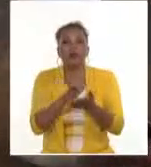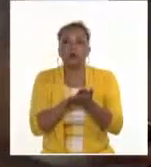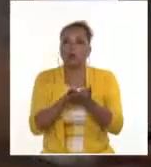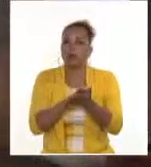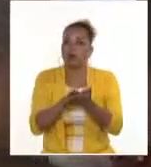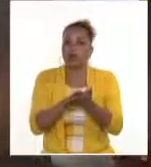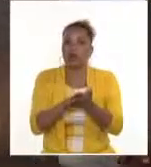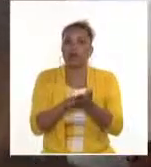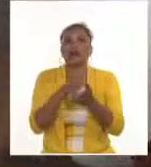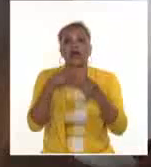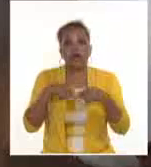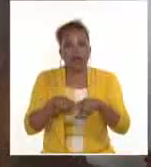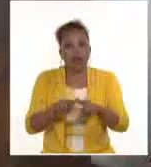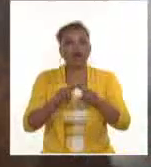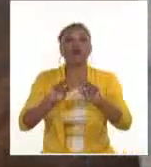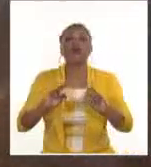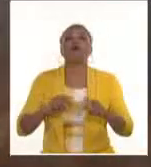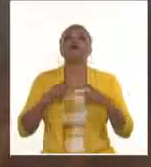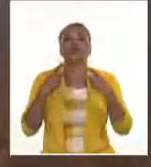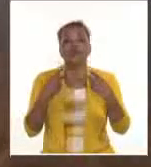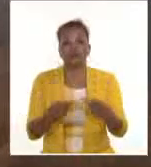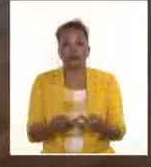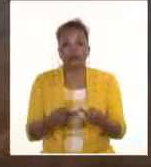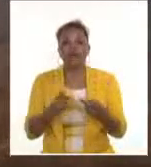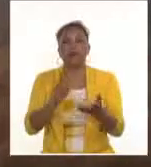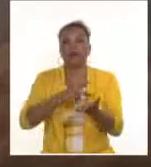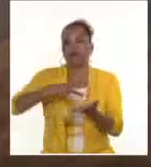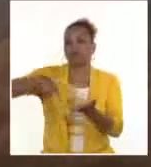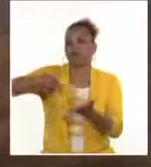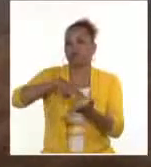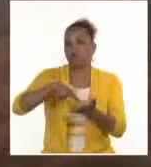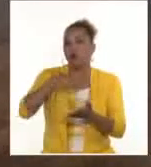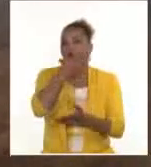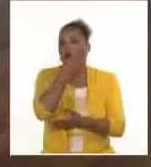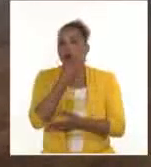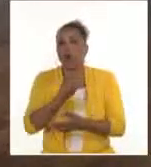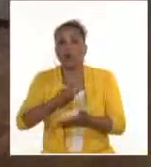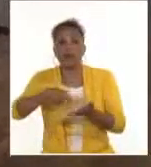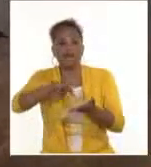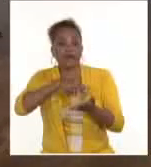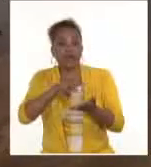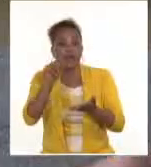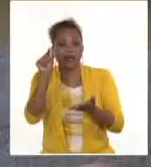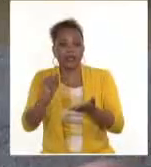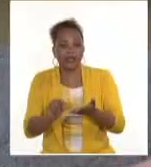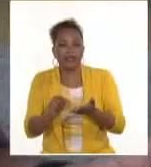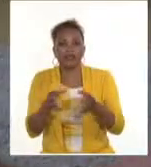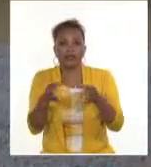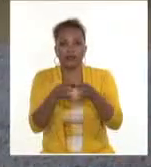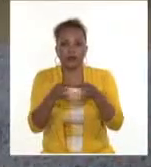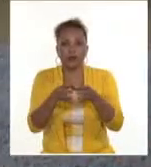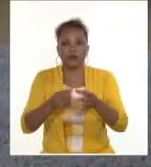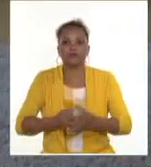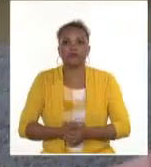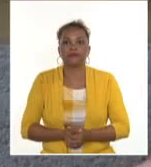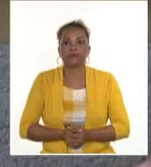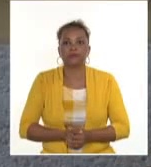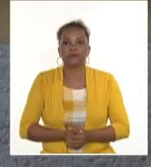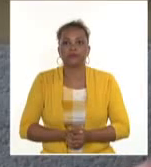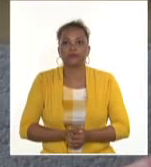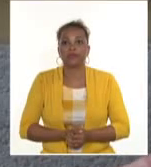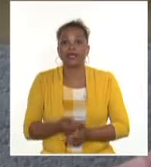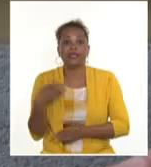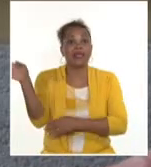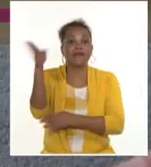Rivero que ahora regresa con la interpretación de jóvenes bailarines del elenco Ese sucar es la bandera de la danza moderna